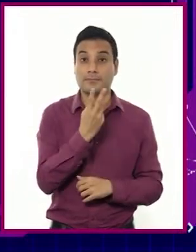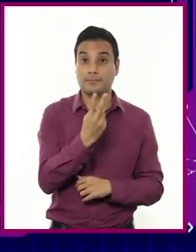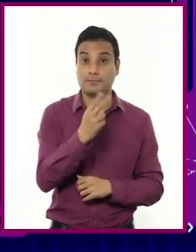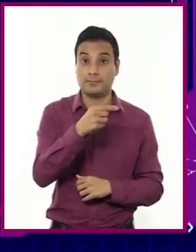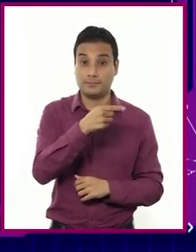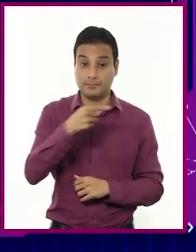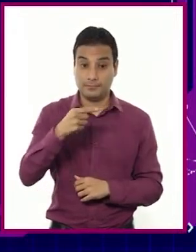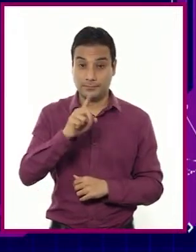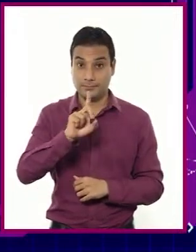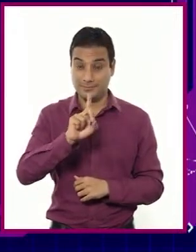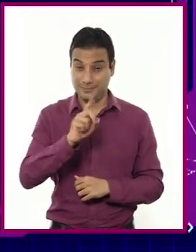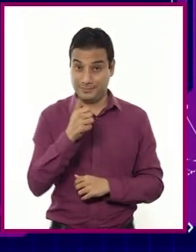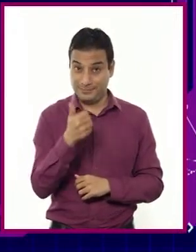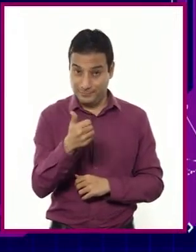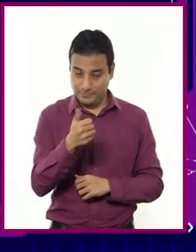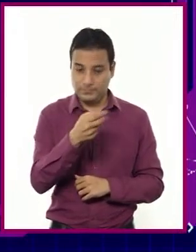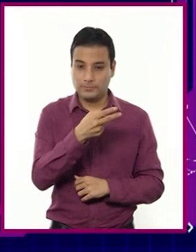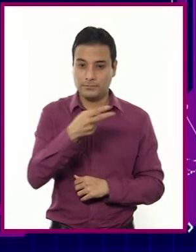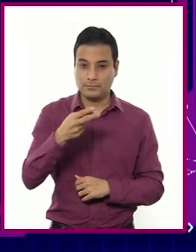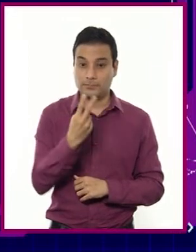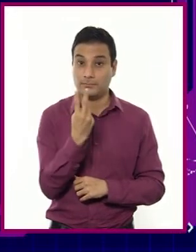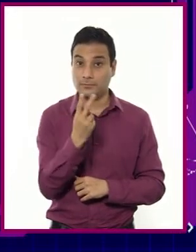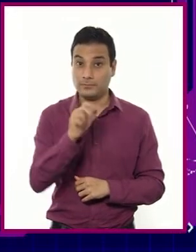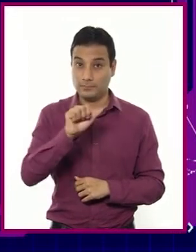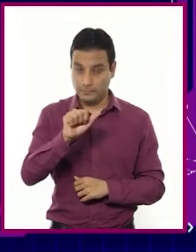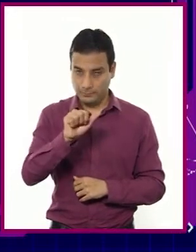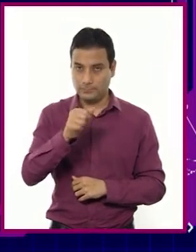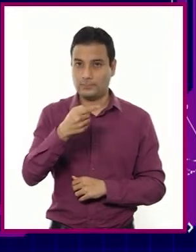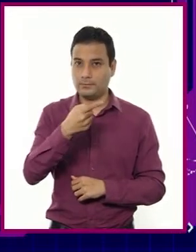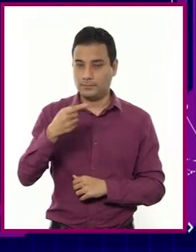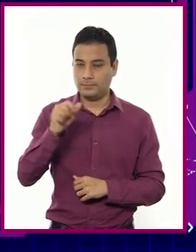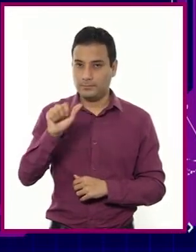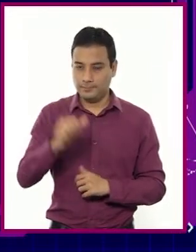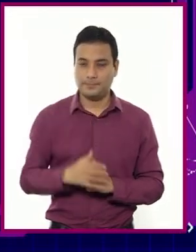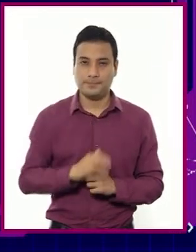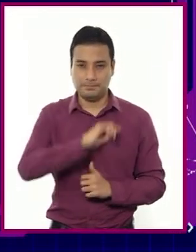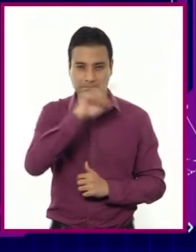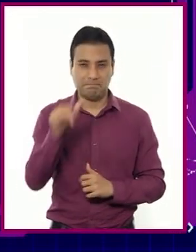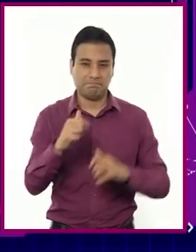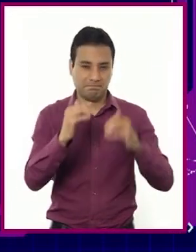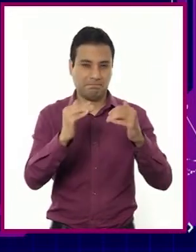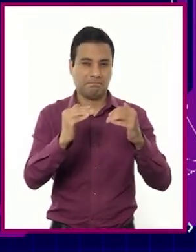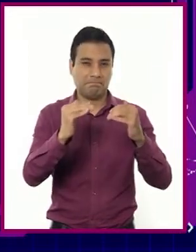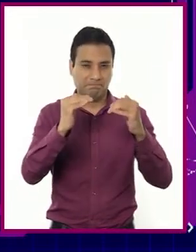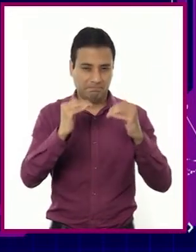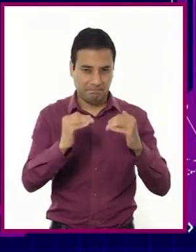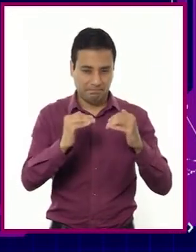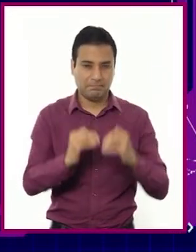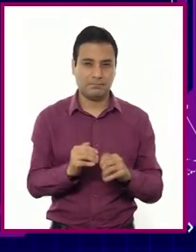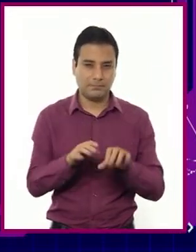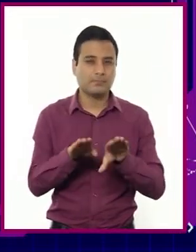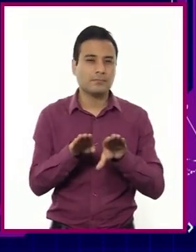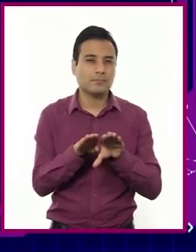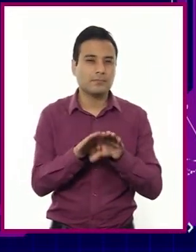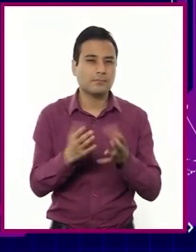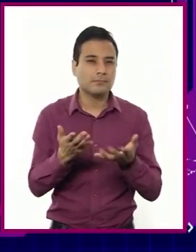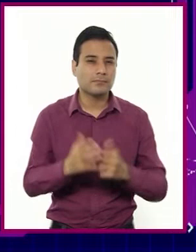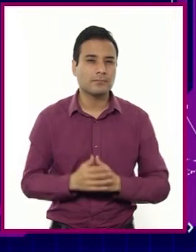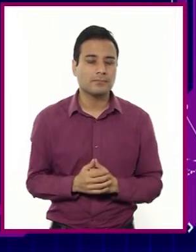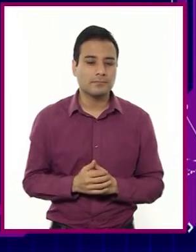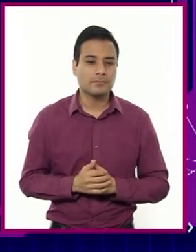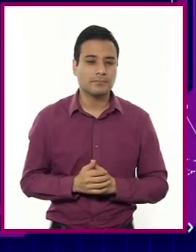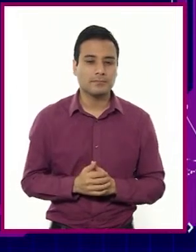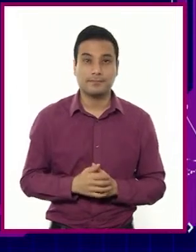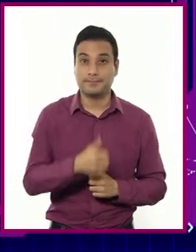es igual a 2A menos A. Reduciendo términos semejantes, la ecuación queda simplificada